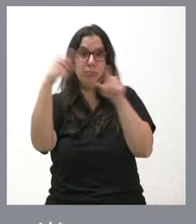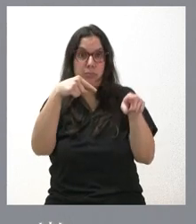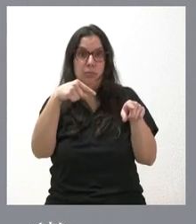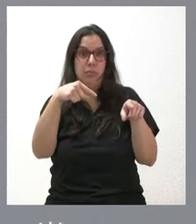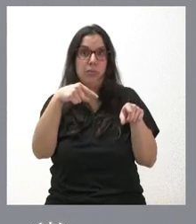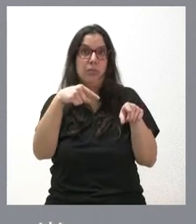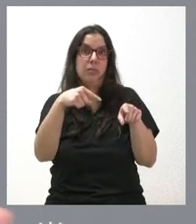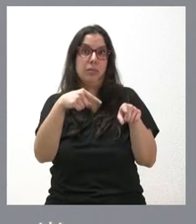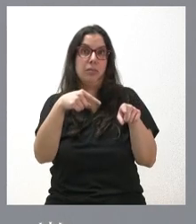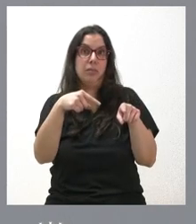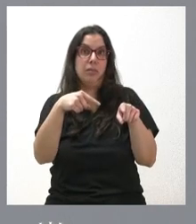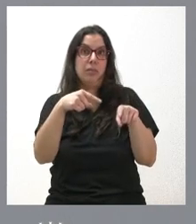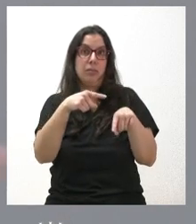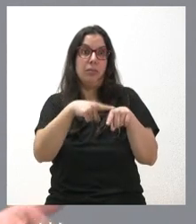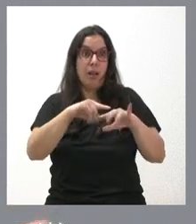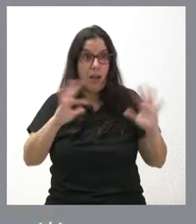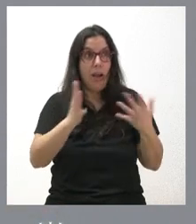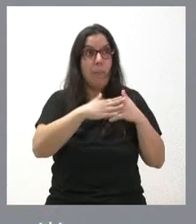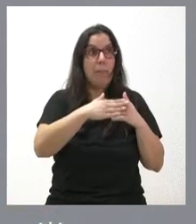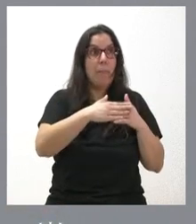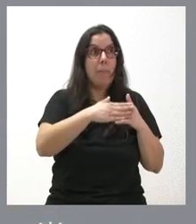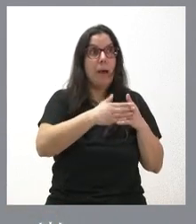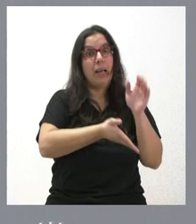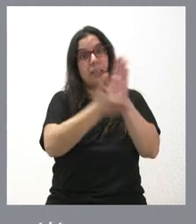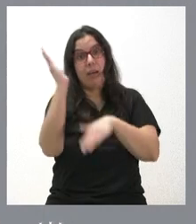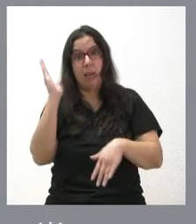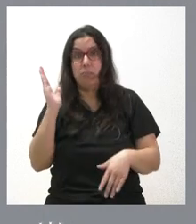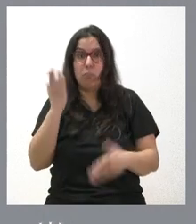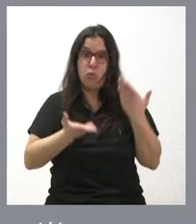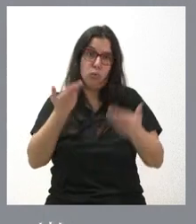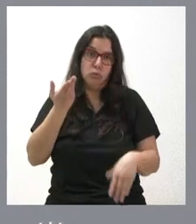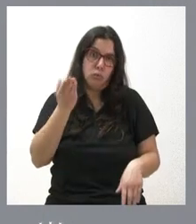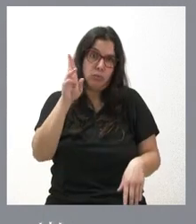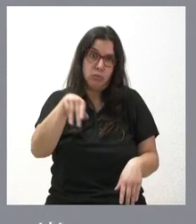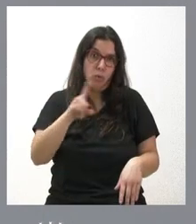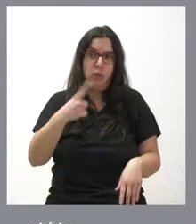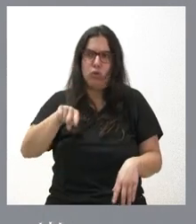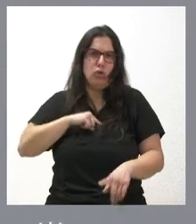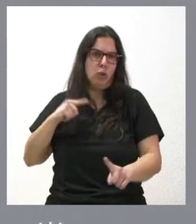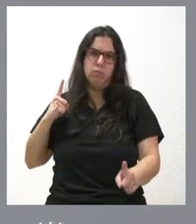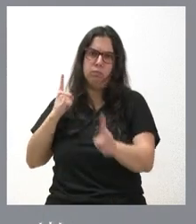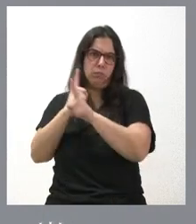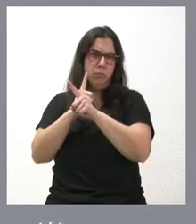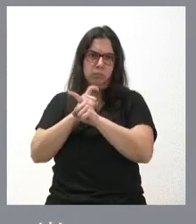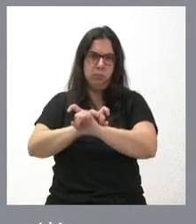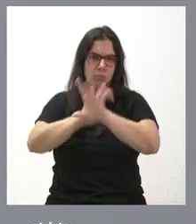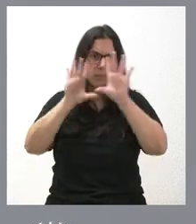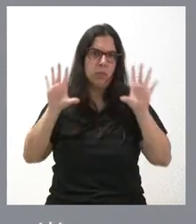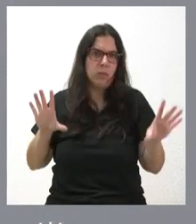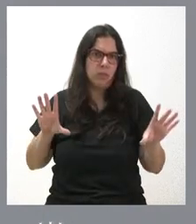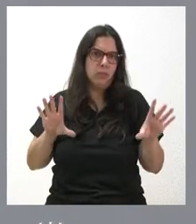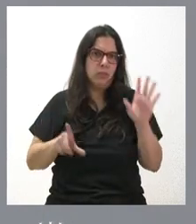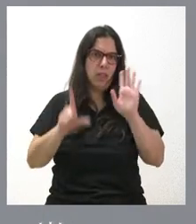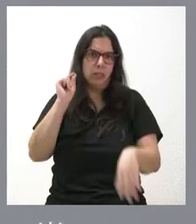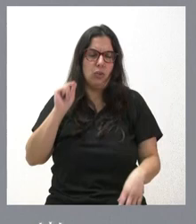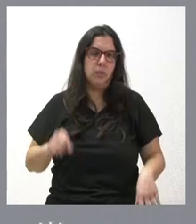favorecer que las empresas se vayan a esto nos parece justo y nos opondrían del Estado de derecho a esta decisión si es